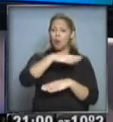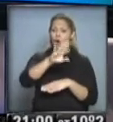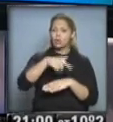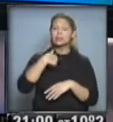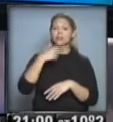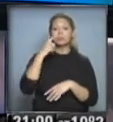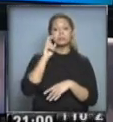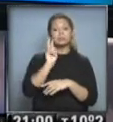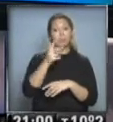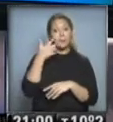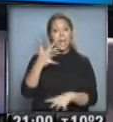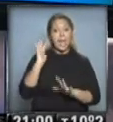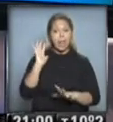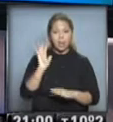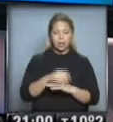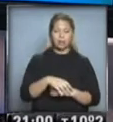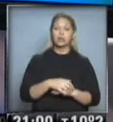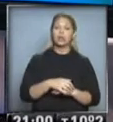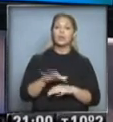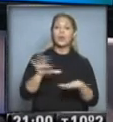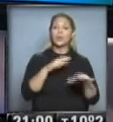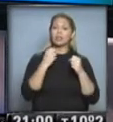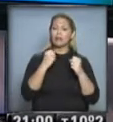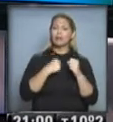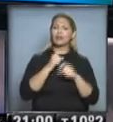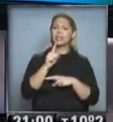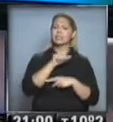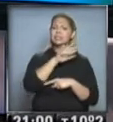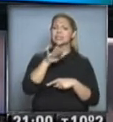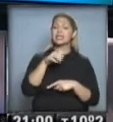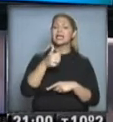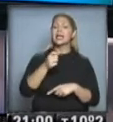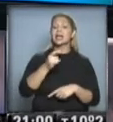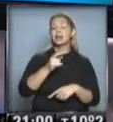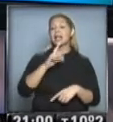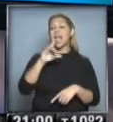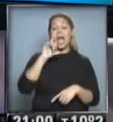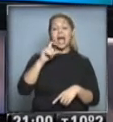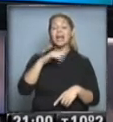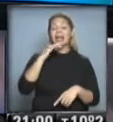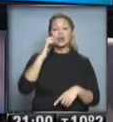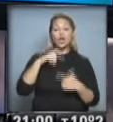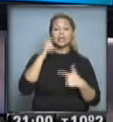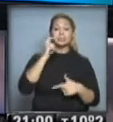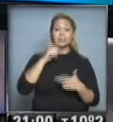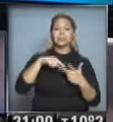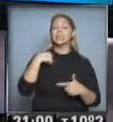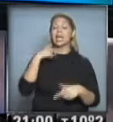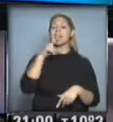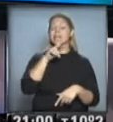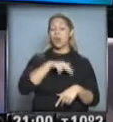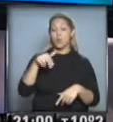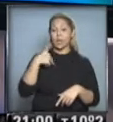meteorológico nacional ha emitido un aviso alerta por vientos intensos en alta por visión de catamarca la rioja mendoza san juan y neuquén vientos que pueden